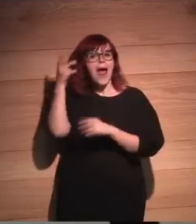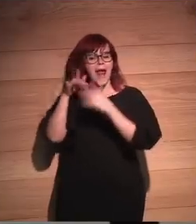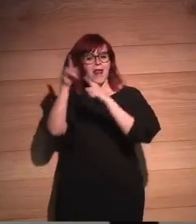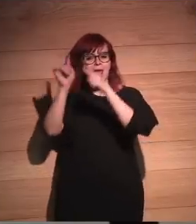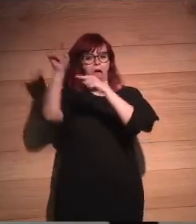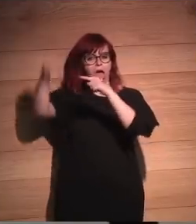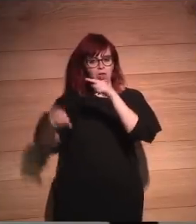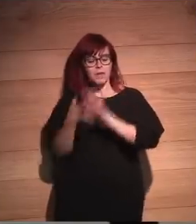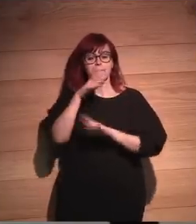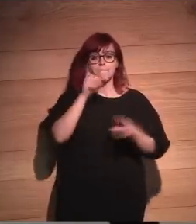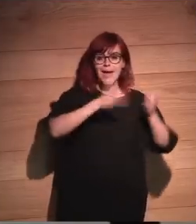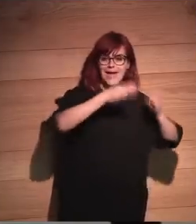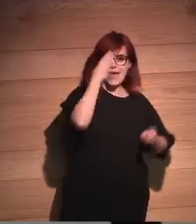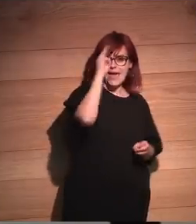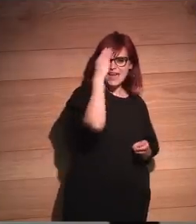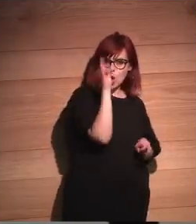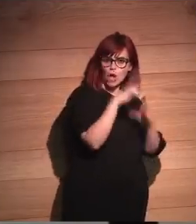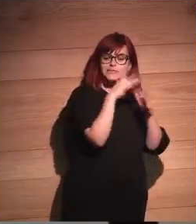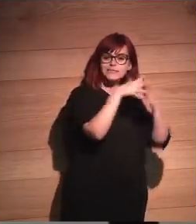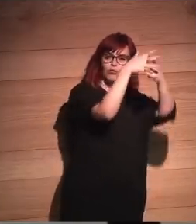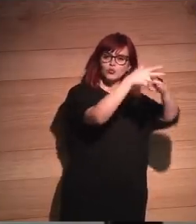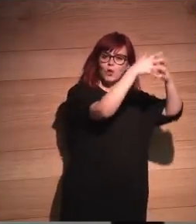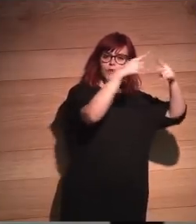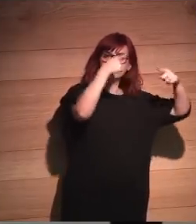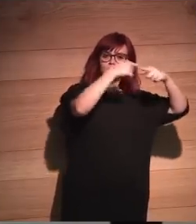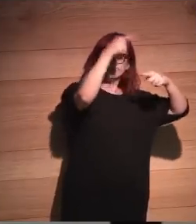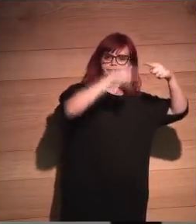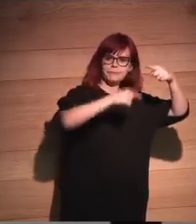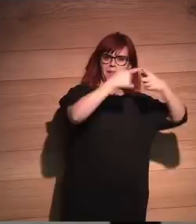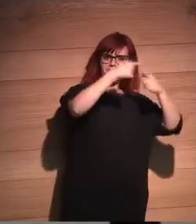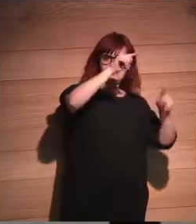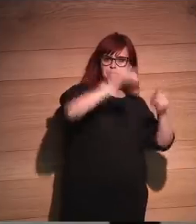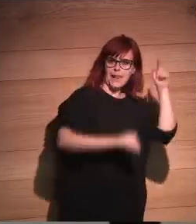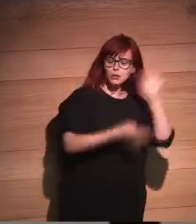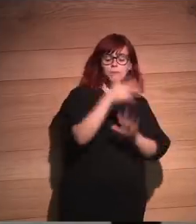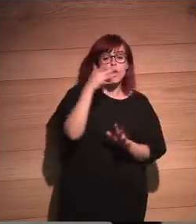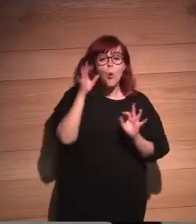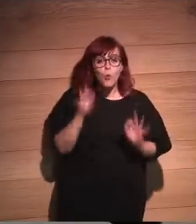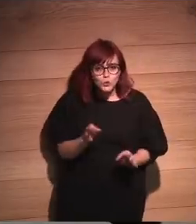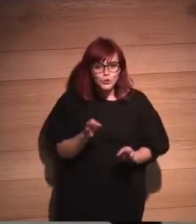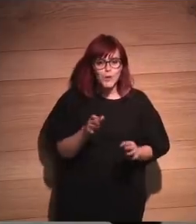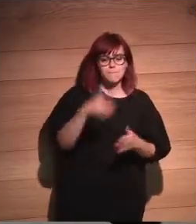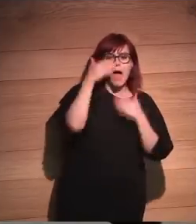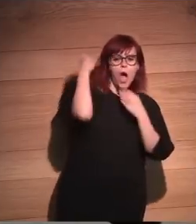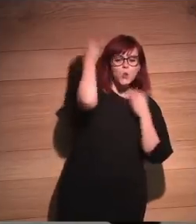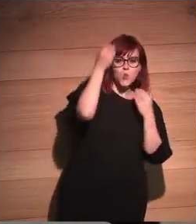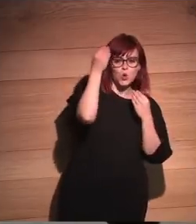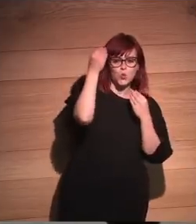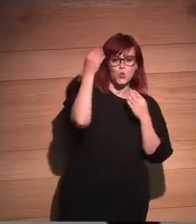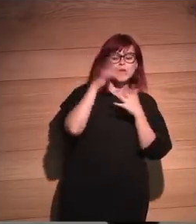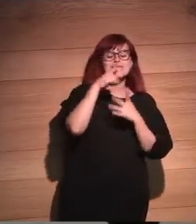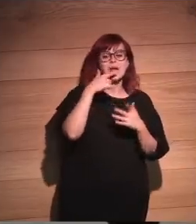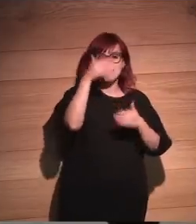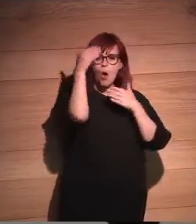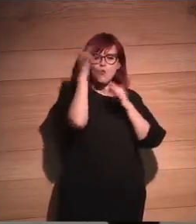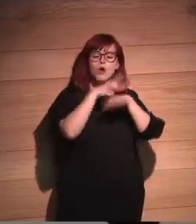entre México y Estados Unidos hay esa diferencia. Pero si es escandalosa la diferencia entre Marruecos y